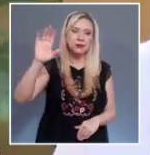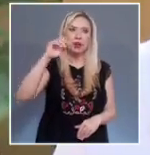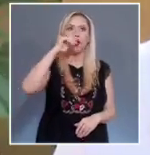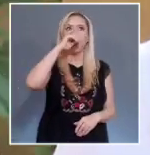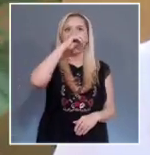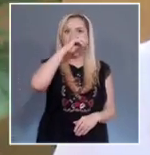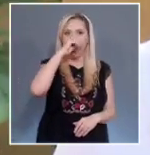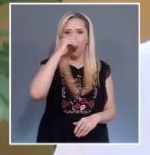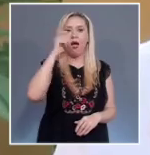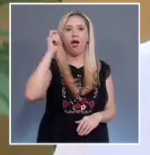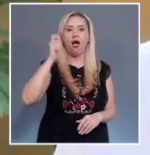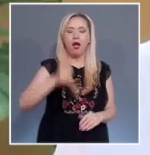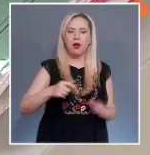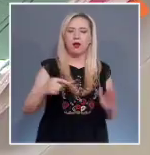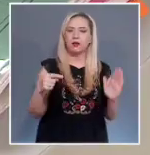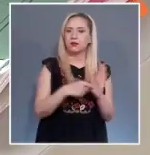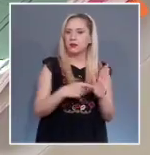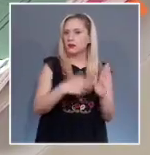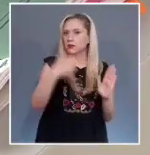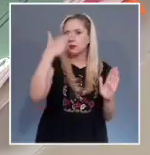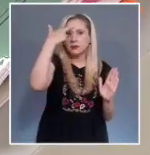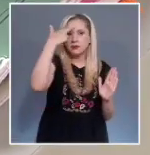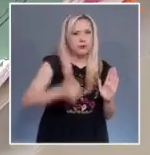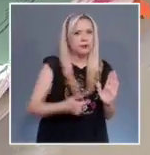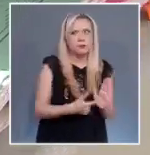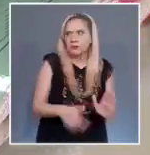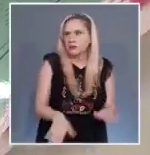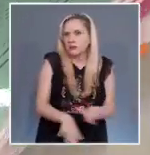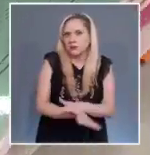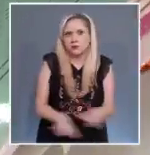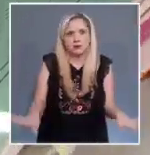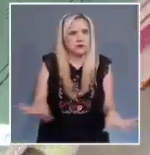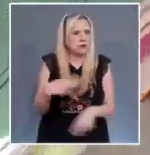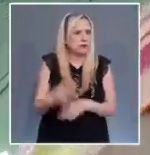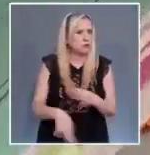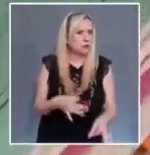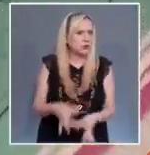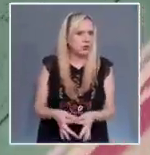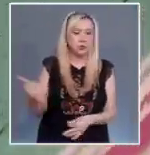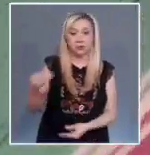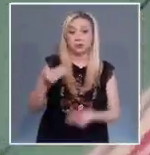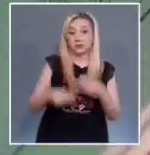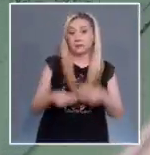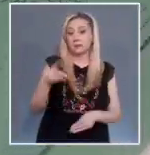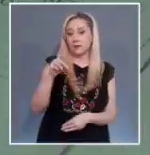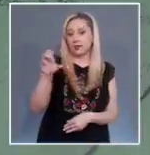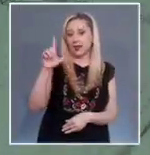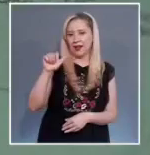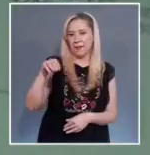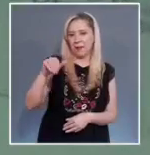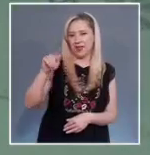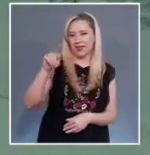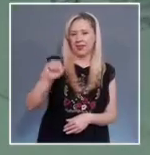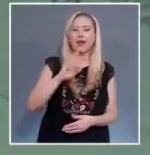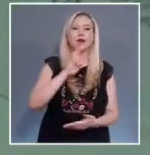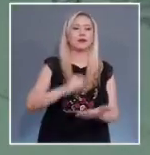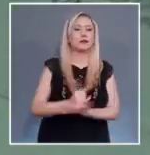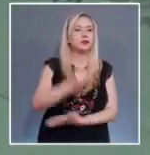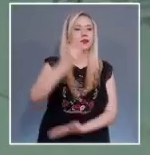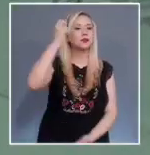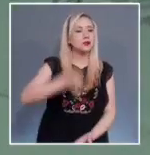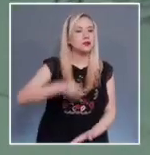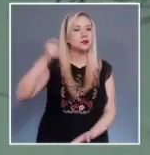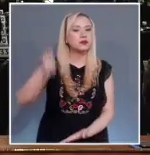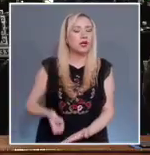es irracional, el poder. El magistrado de la Mata Pizaña enumeró diversas sentencias que han emitido para garantizar los derechos